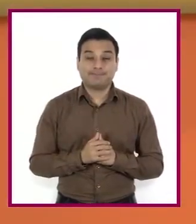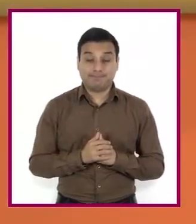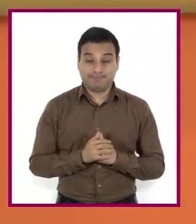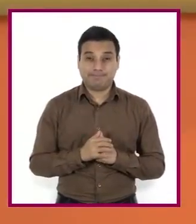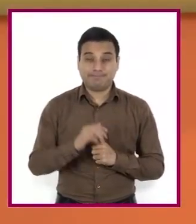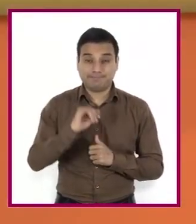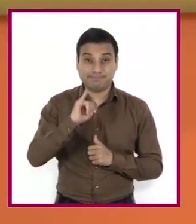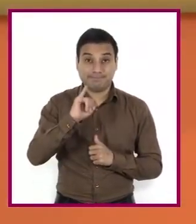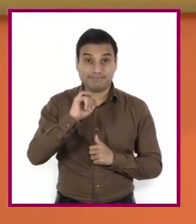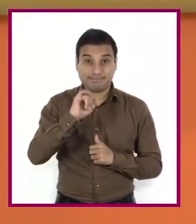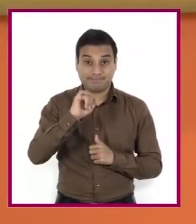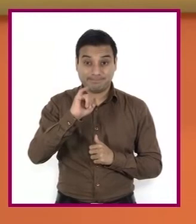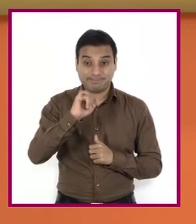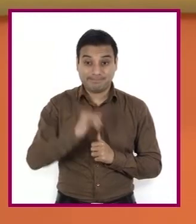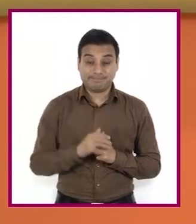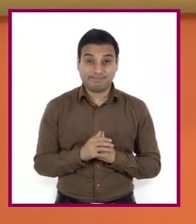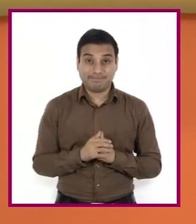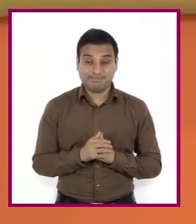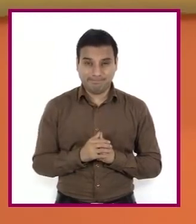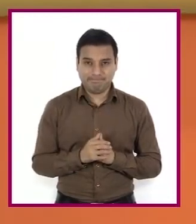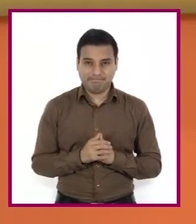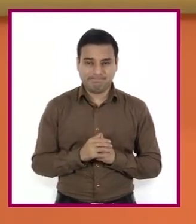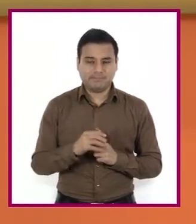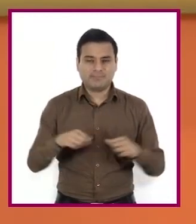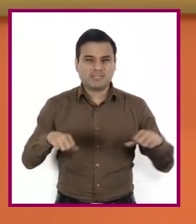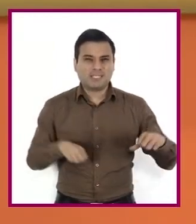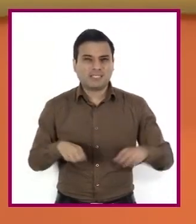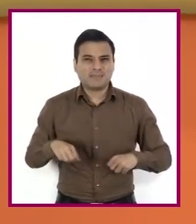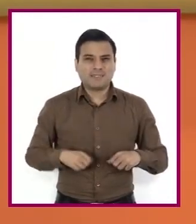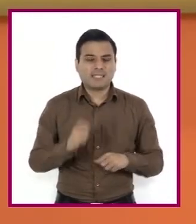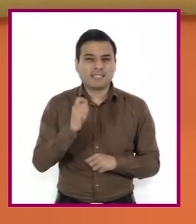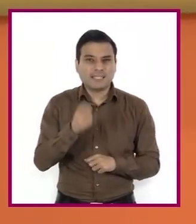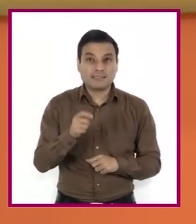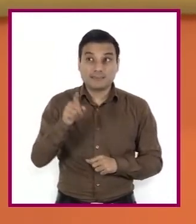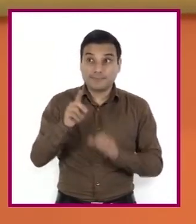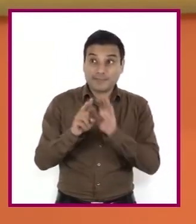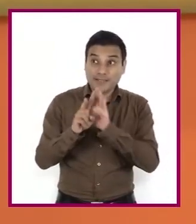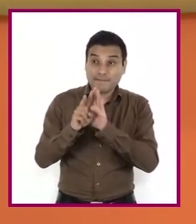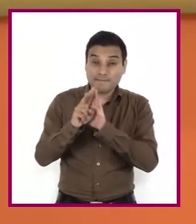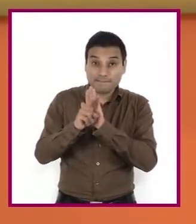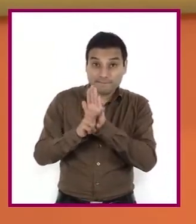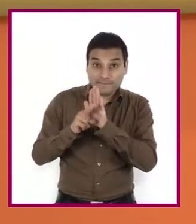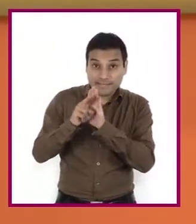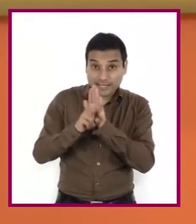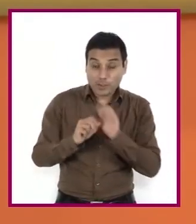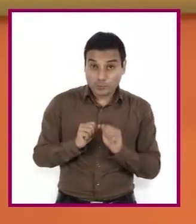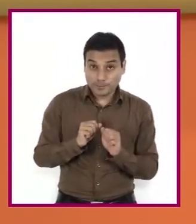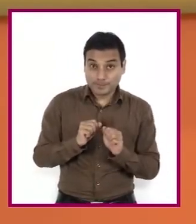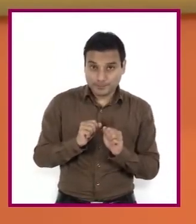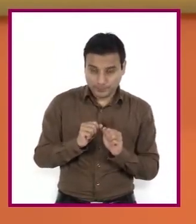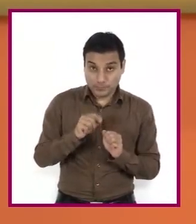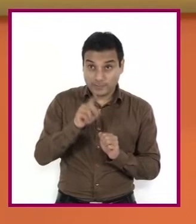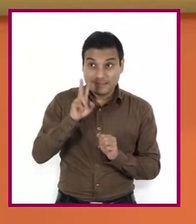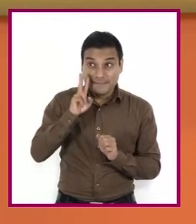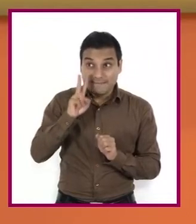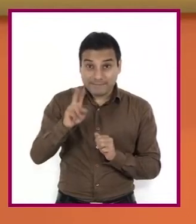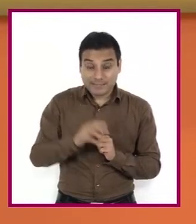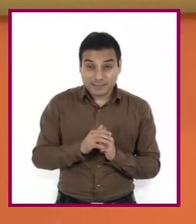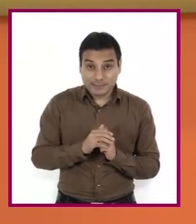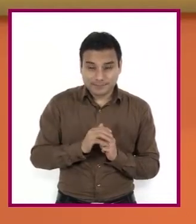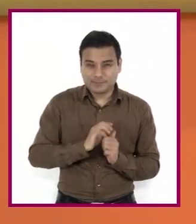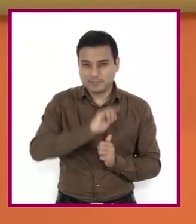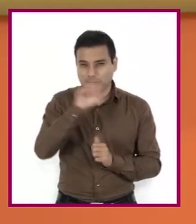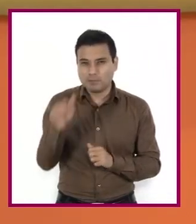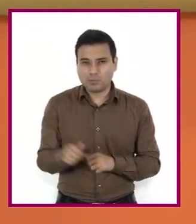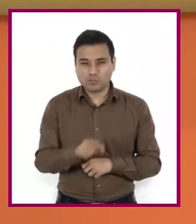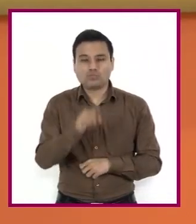es, finalmente nuestro reto es retomar este video y el último extracto y, de acuerdo con la progresión